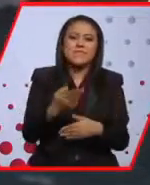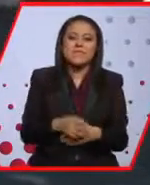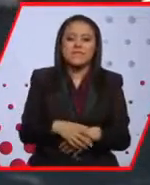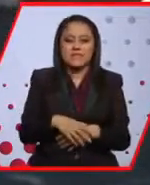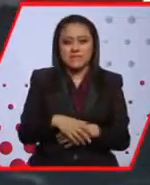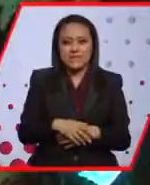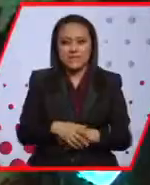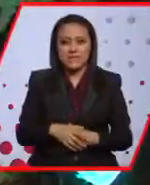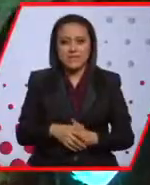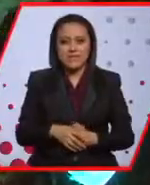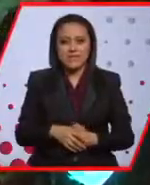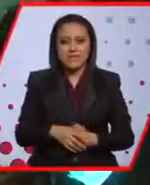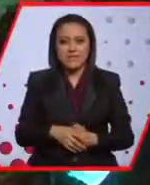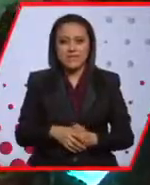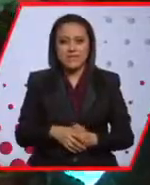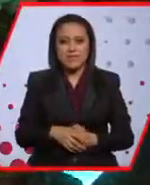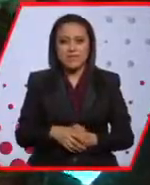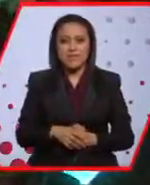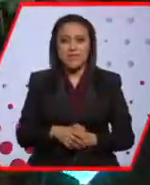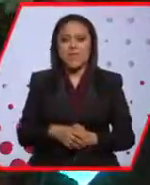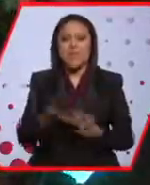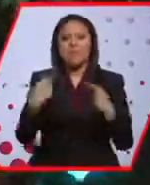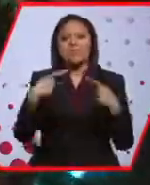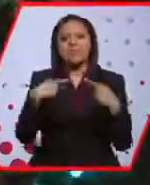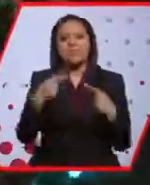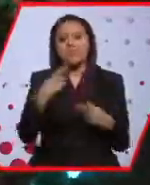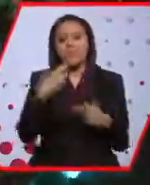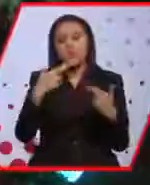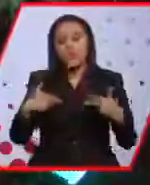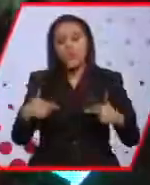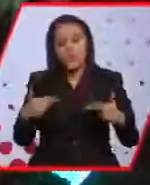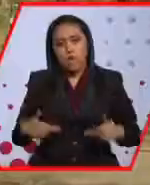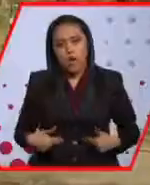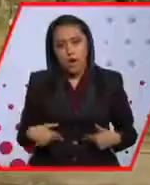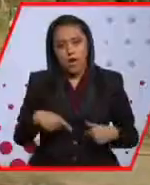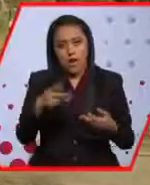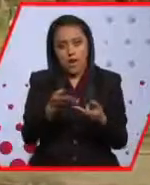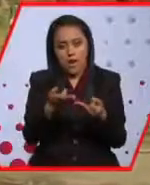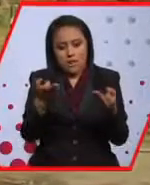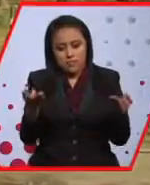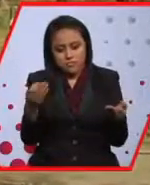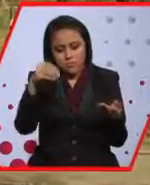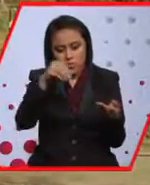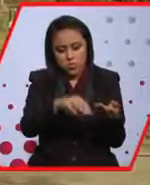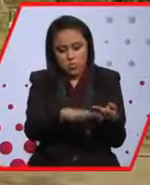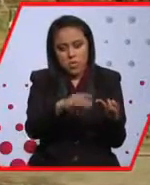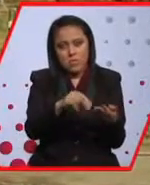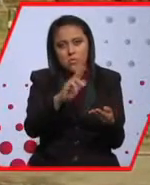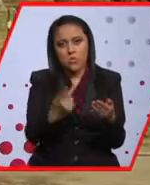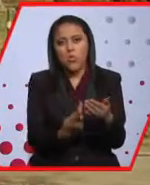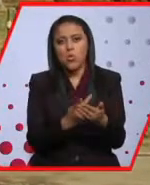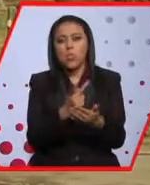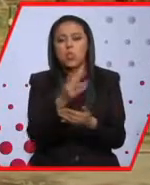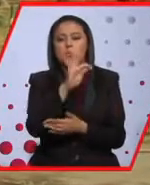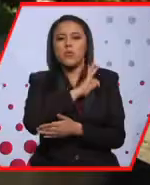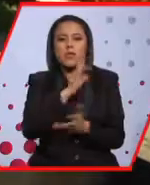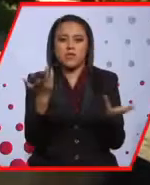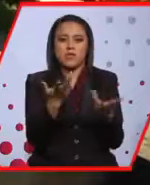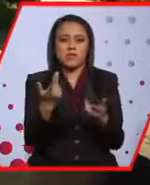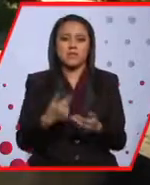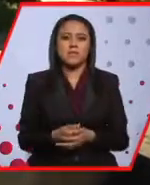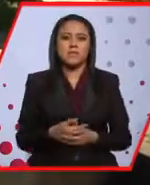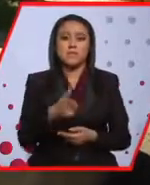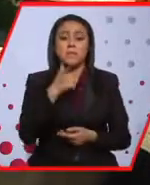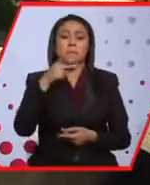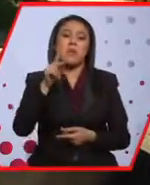en los culhuacanes. Pero al ser humano se siembra el cuerpo para que el espíritu sea liberado. Sin embargo, expresan que tras la llegada de Dion